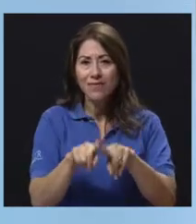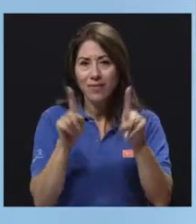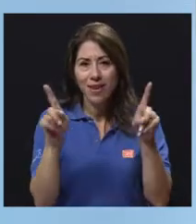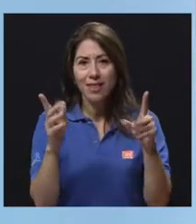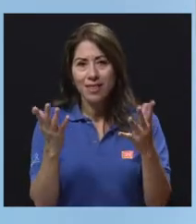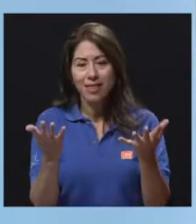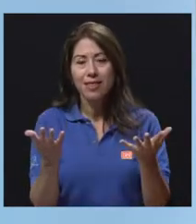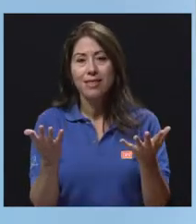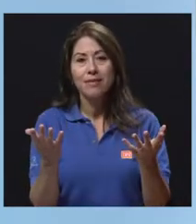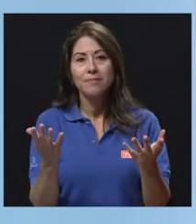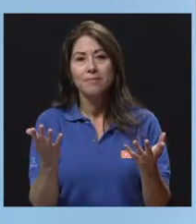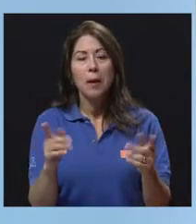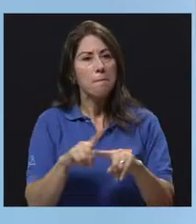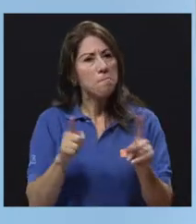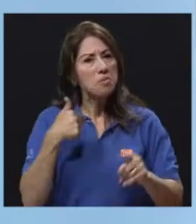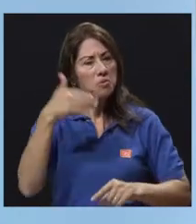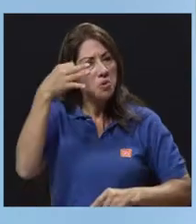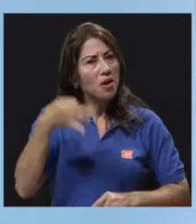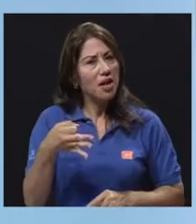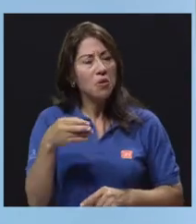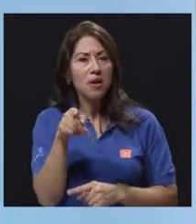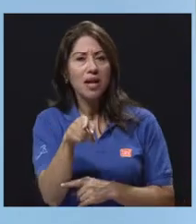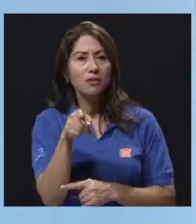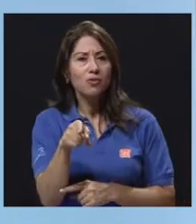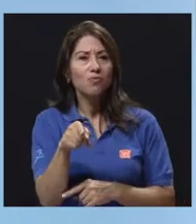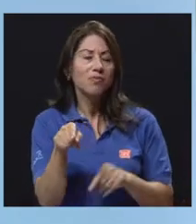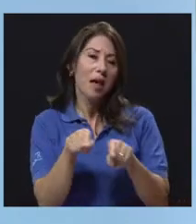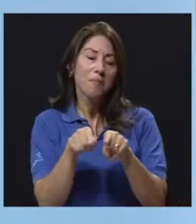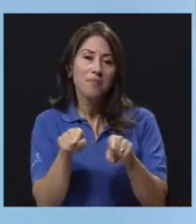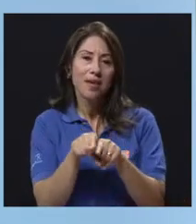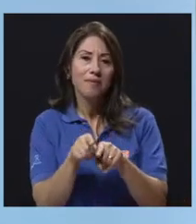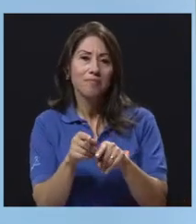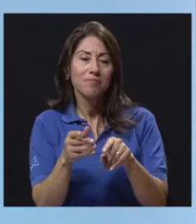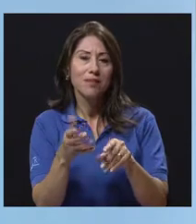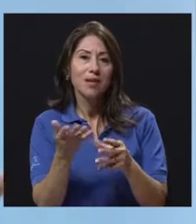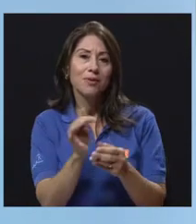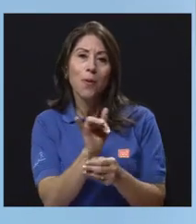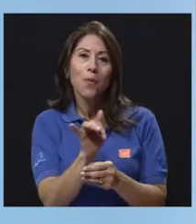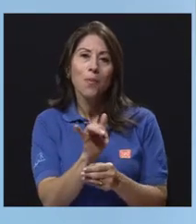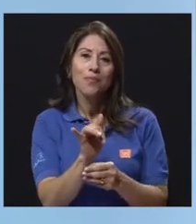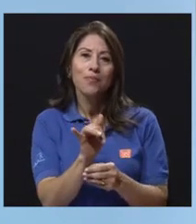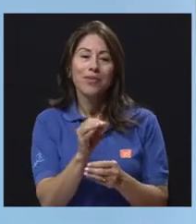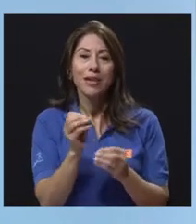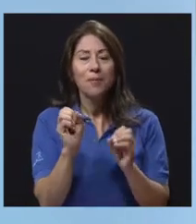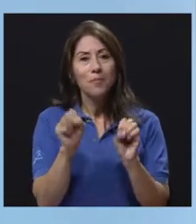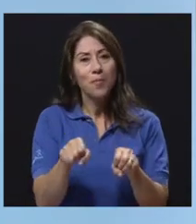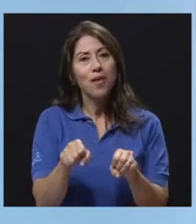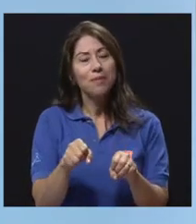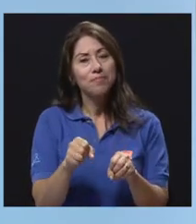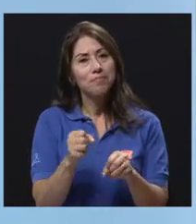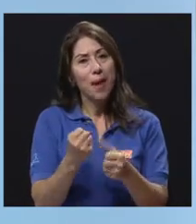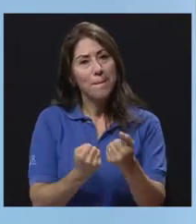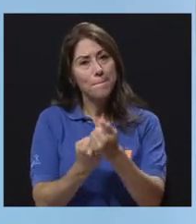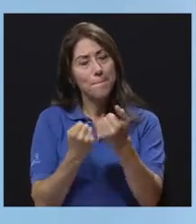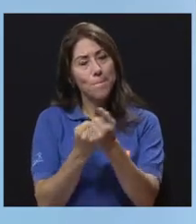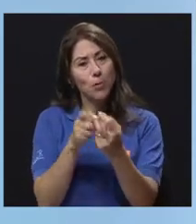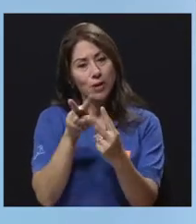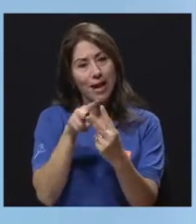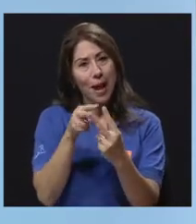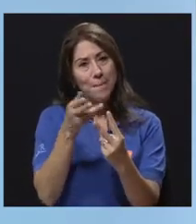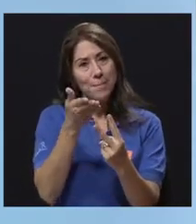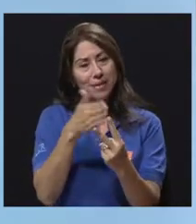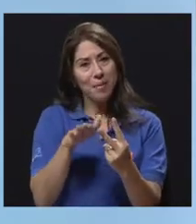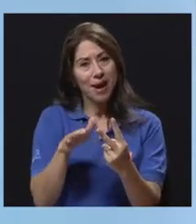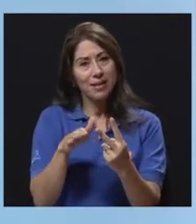da. Pero yo creo que eso le da como también un tratamiento como a las dos partes. Claro. No fue algo que